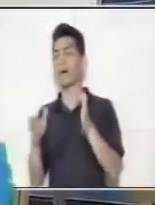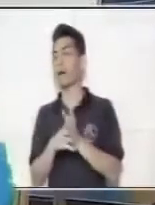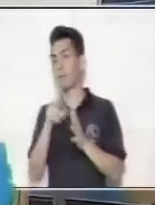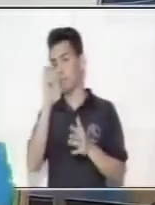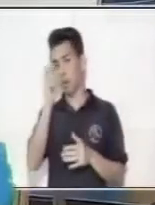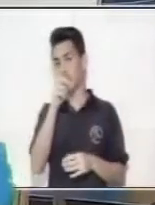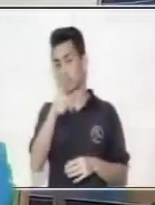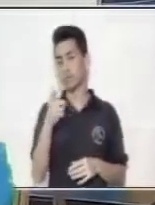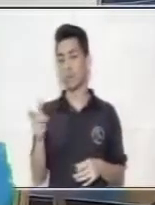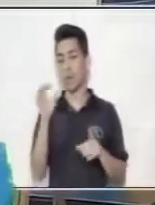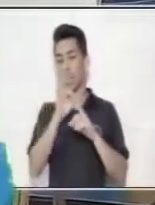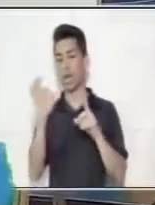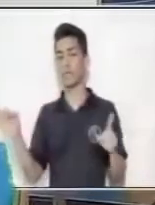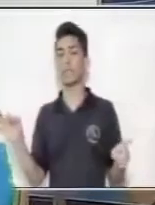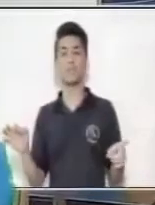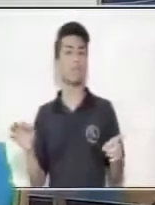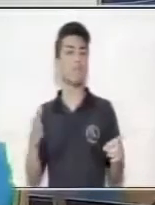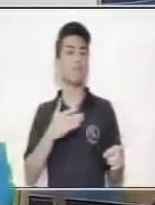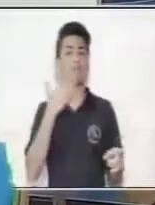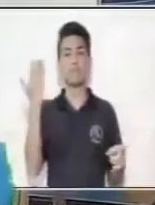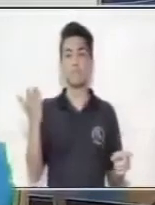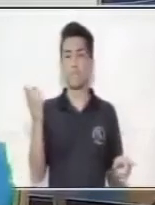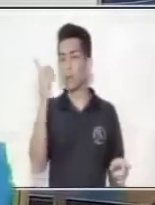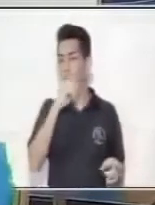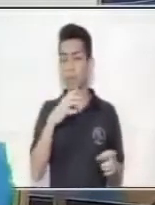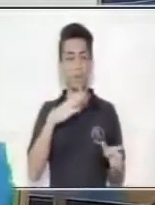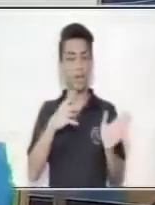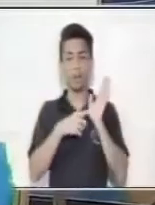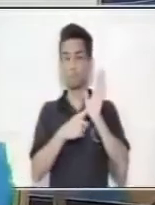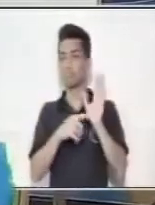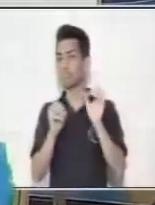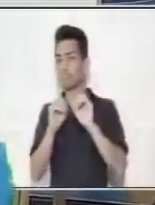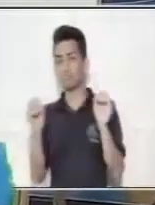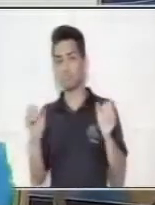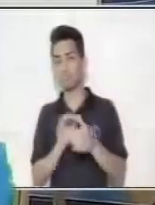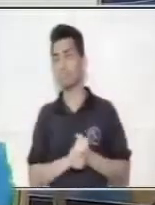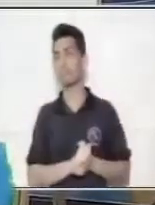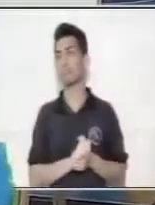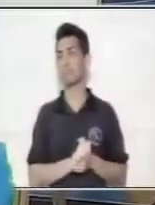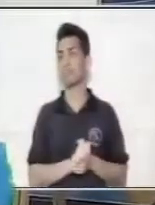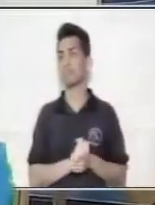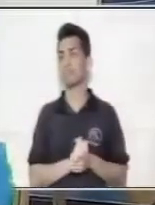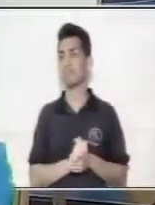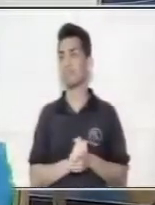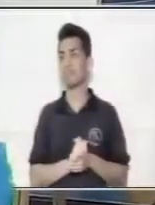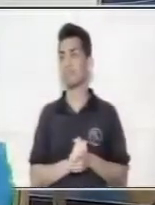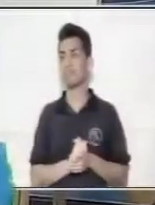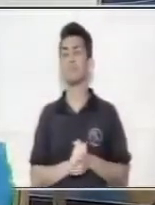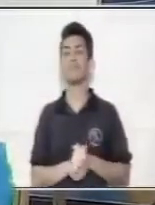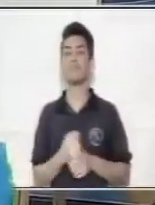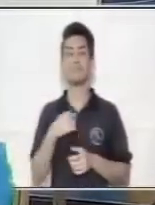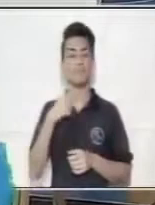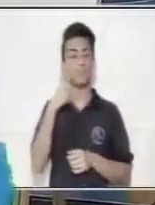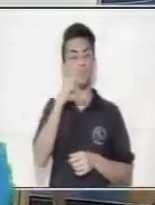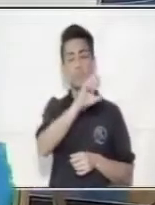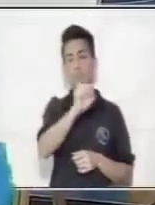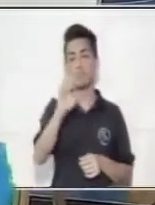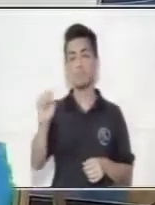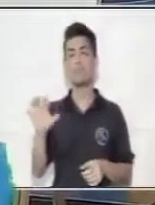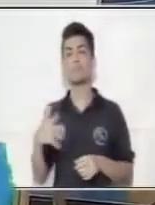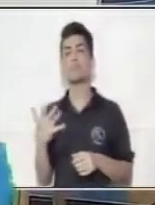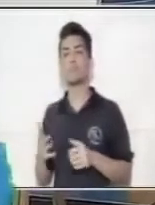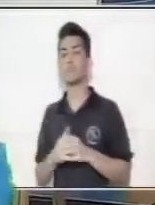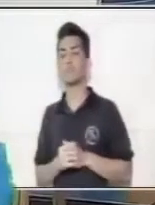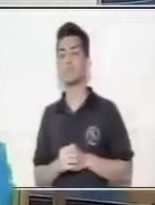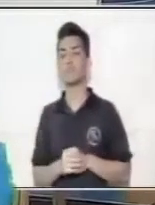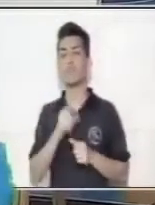oración simple porque no tiene ninguna proposición incluida. Ahora bien, como nosotros podemos identificar, decía que la característica